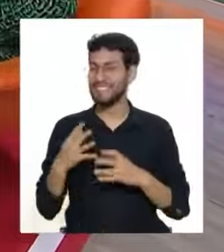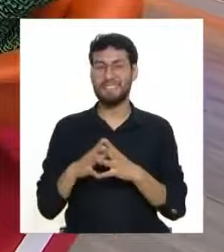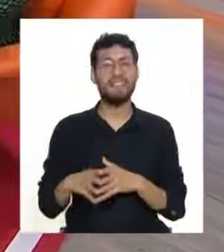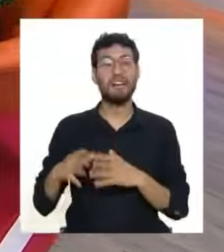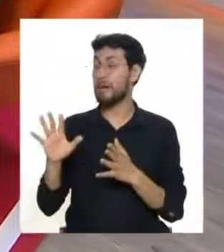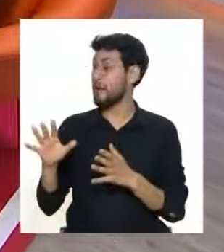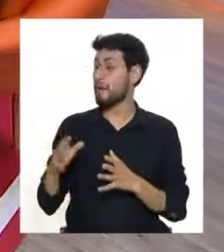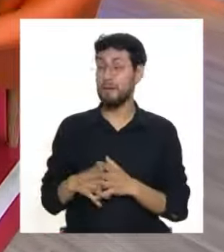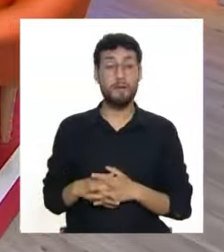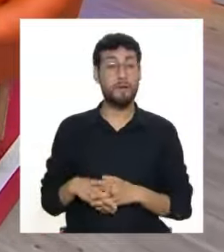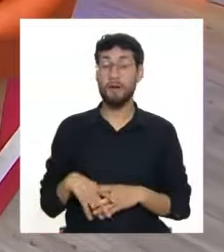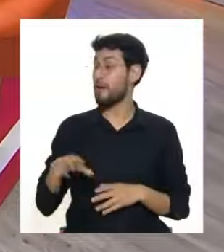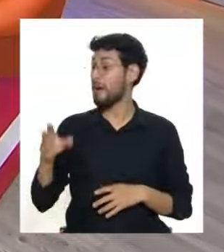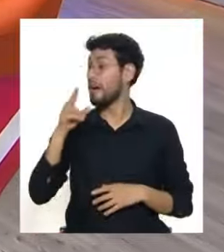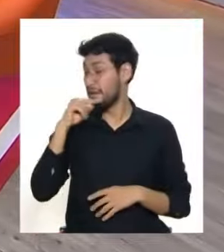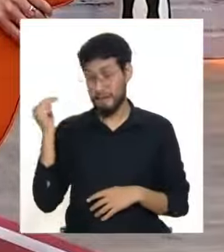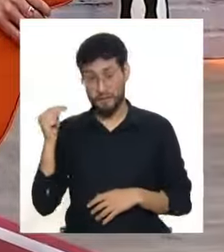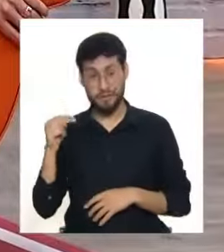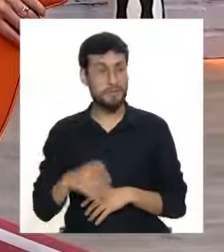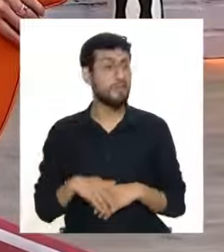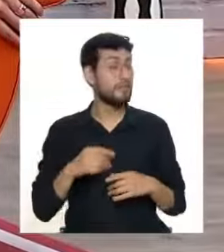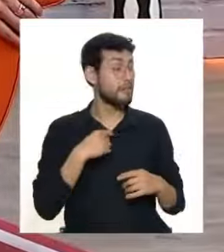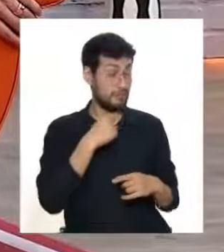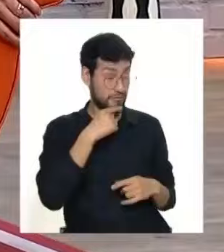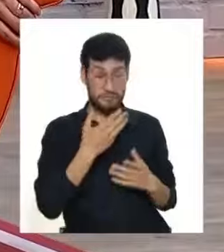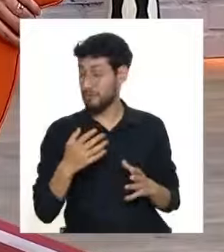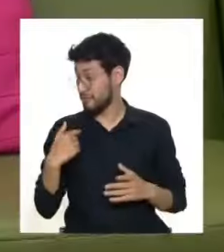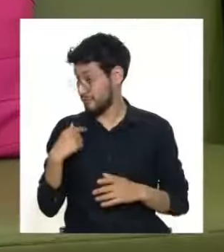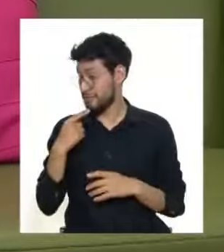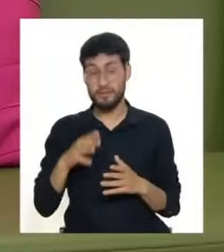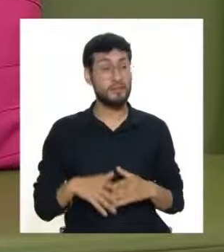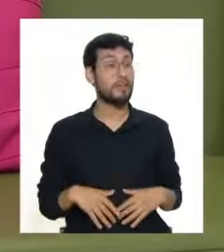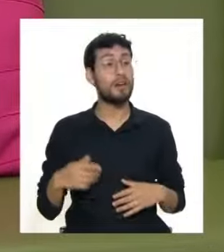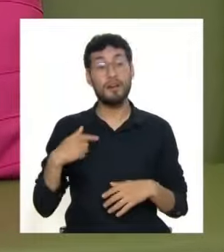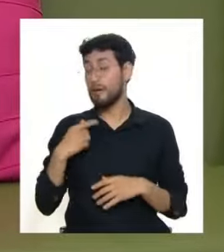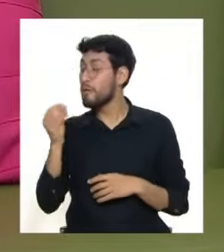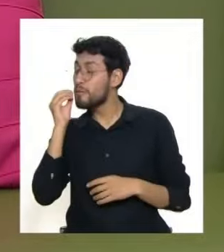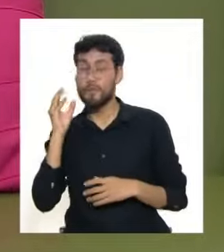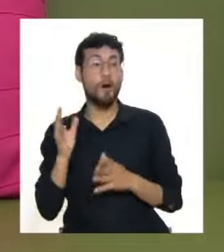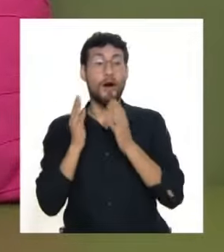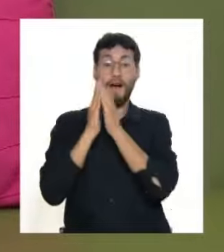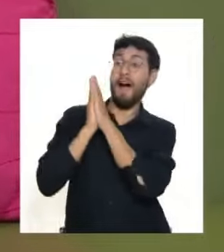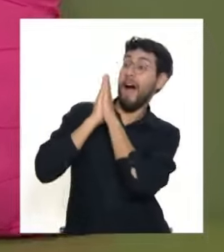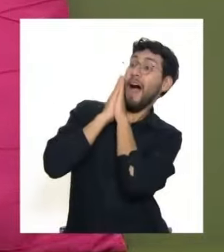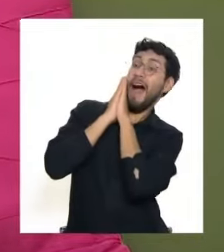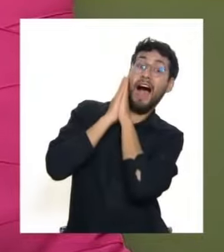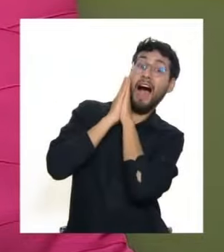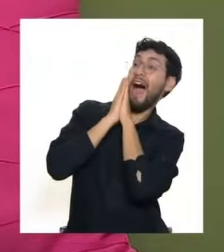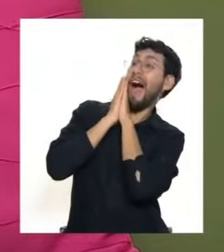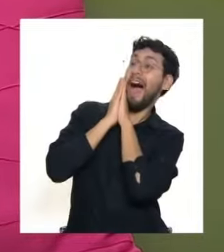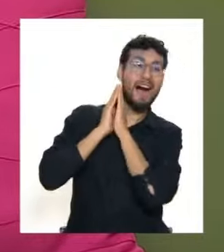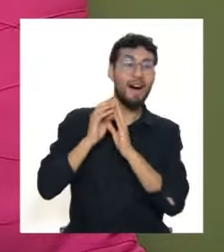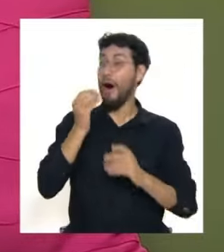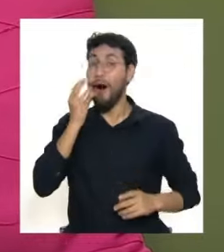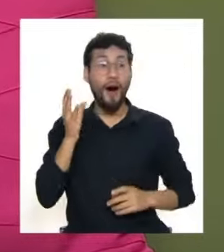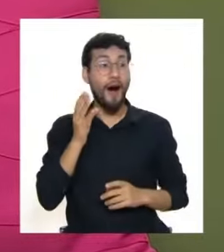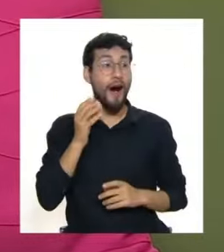Oye, Nicolás, pero... Quiero decirte algo, venga. Ay, Jesús. Primero dame el beso. ¡No! Le dio en la